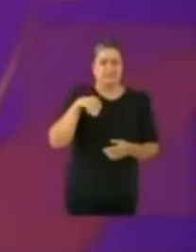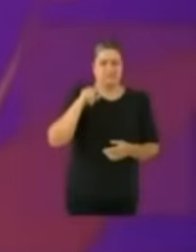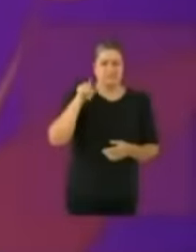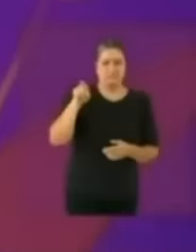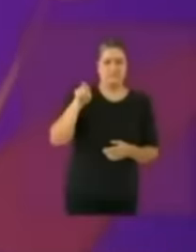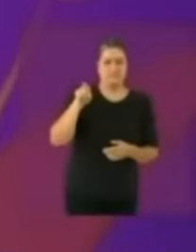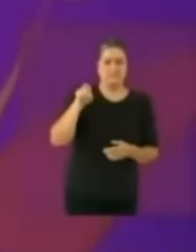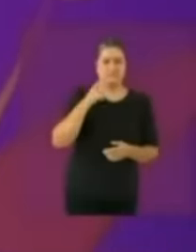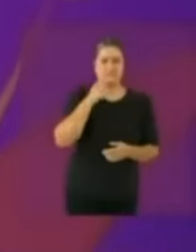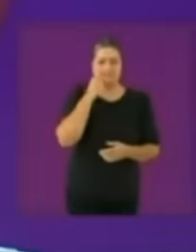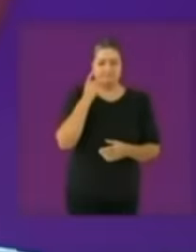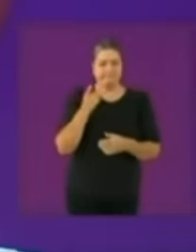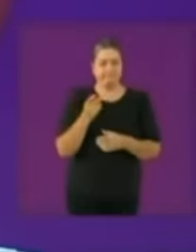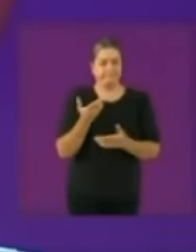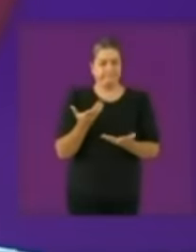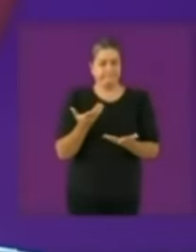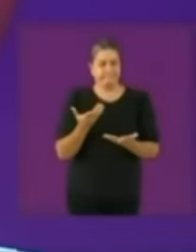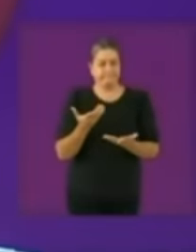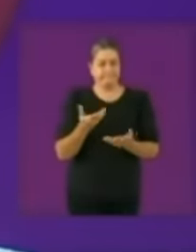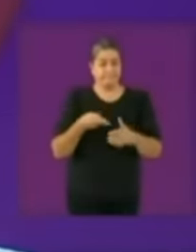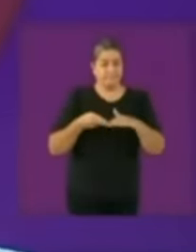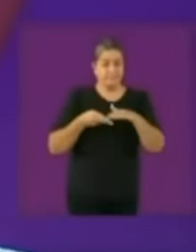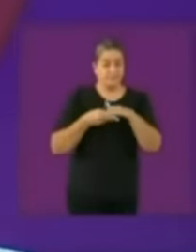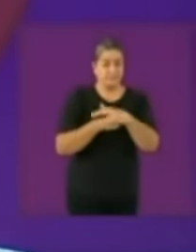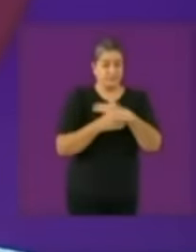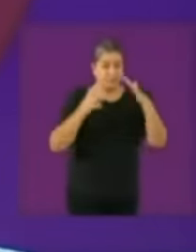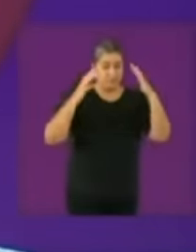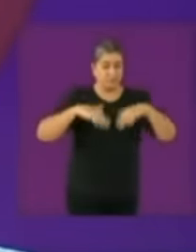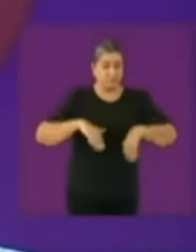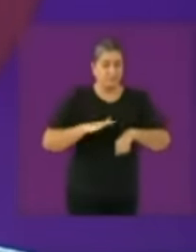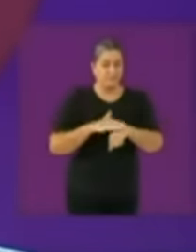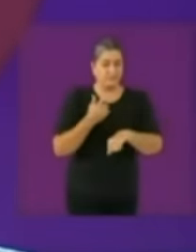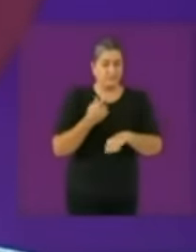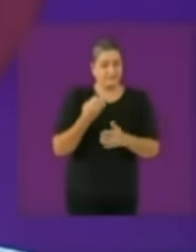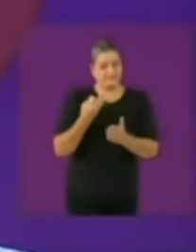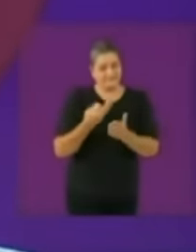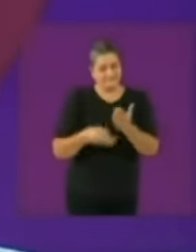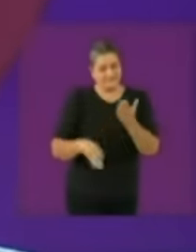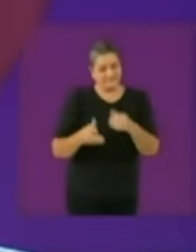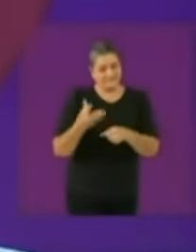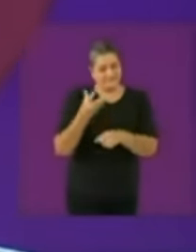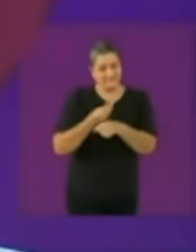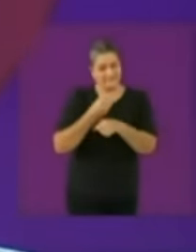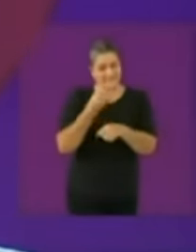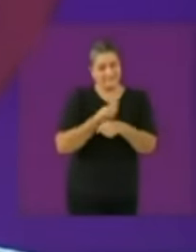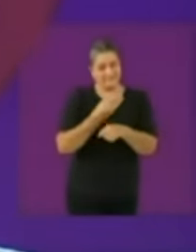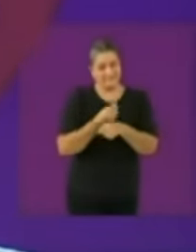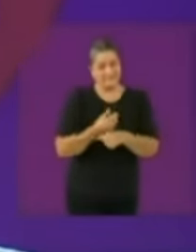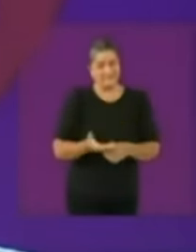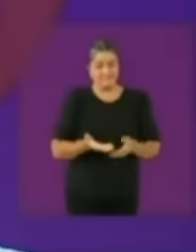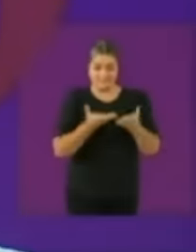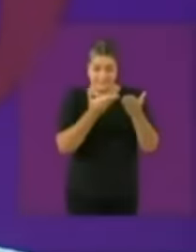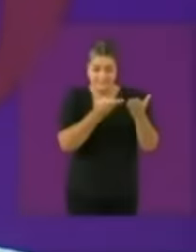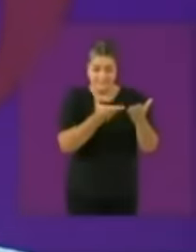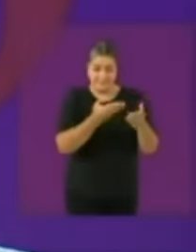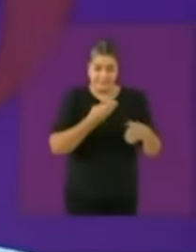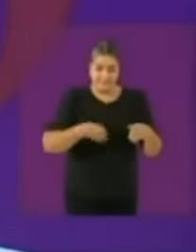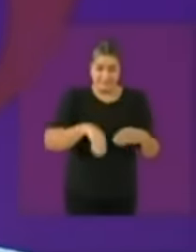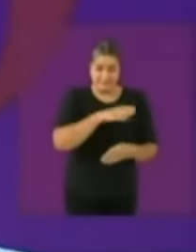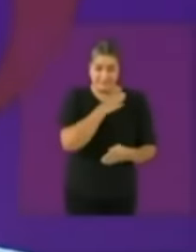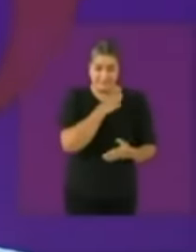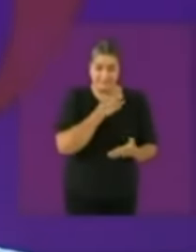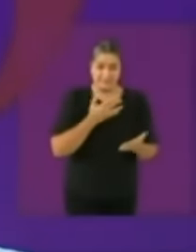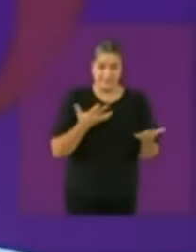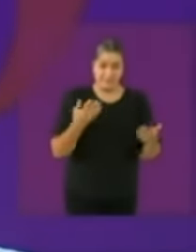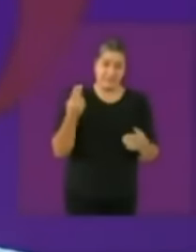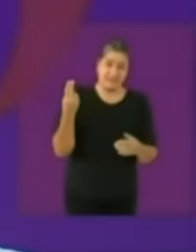Gálvez estaba lidiando contra sí misma, porque estaba lidiando con su incomodidad, con la incomodidad de estar rodeada por quien la